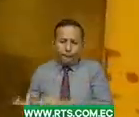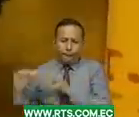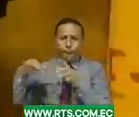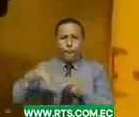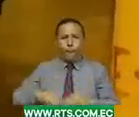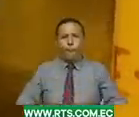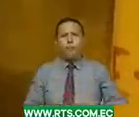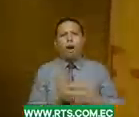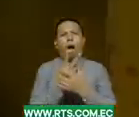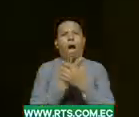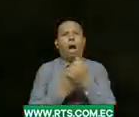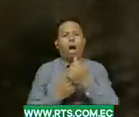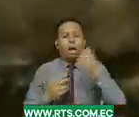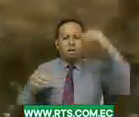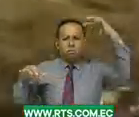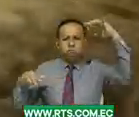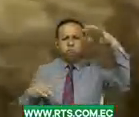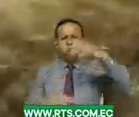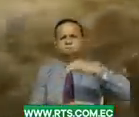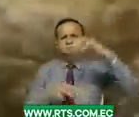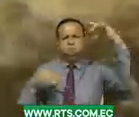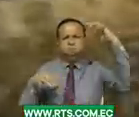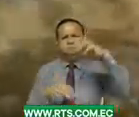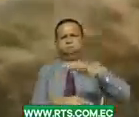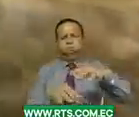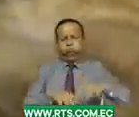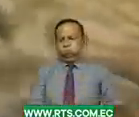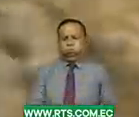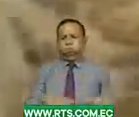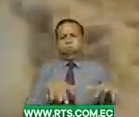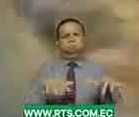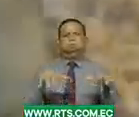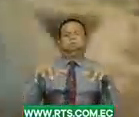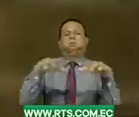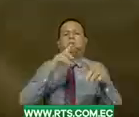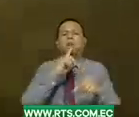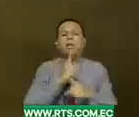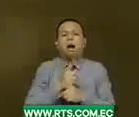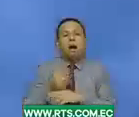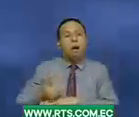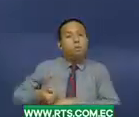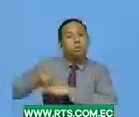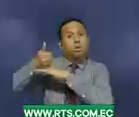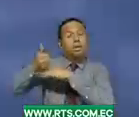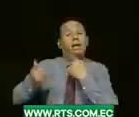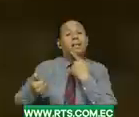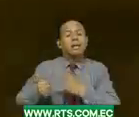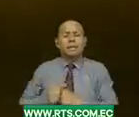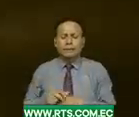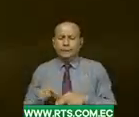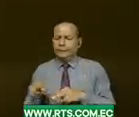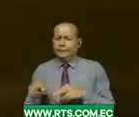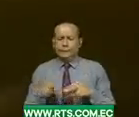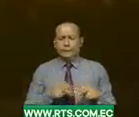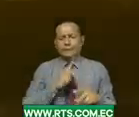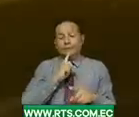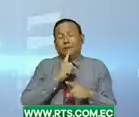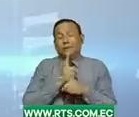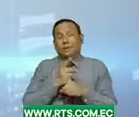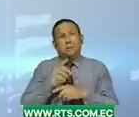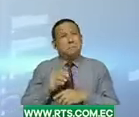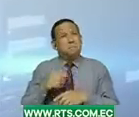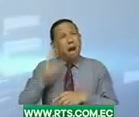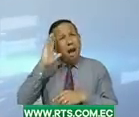guayaquileños. Y es que, de acuerdo a las autoridades, se trató de la precipitación más intensa de